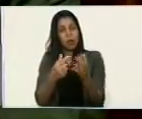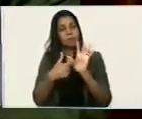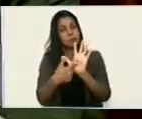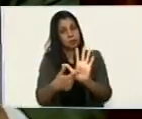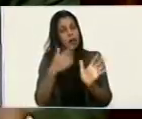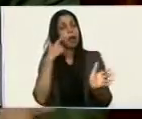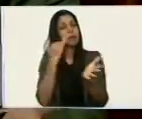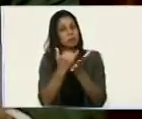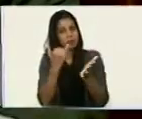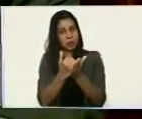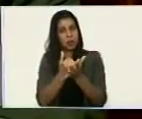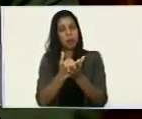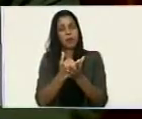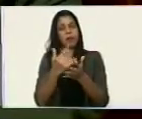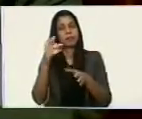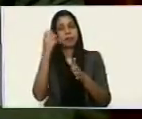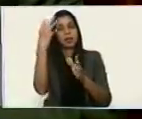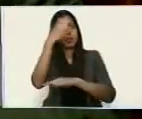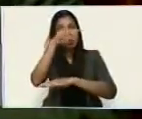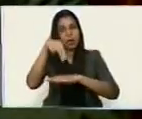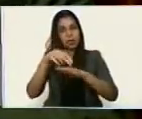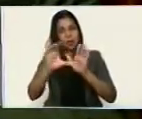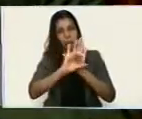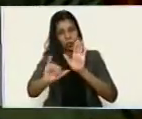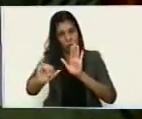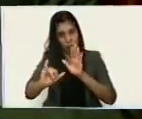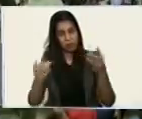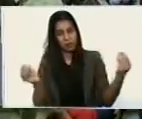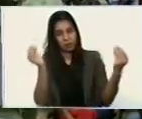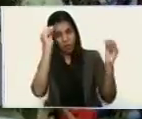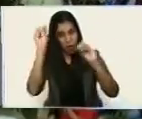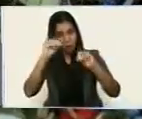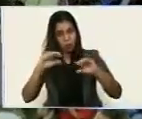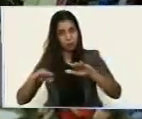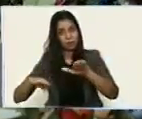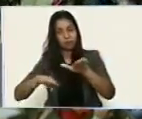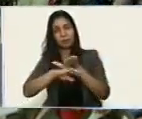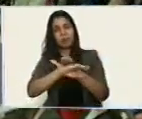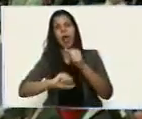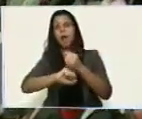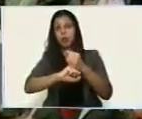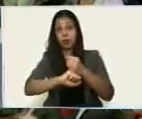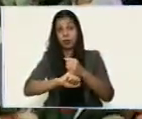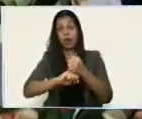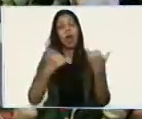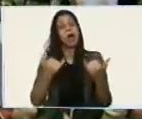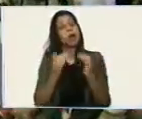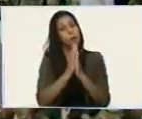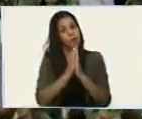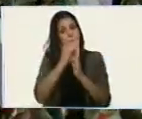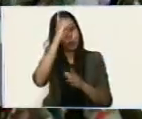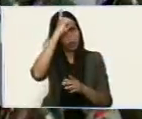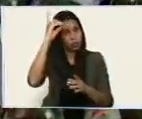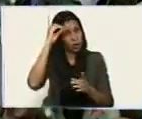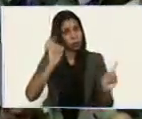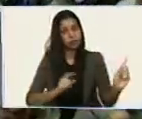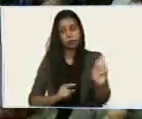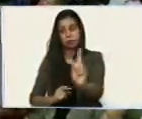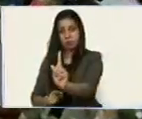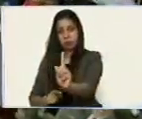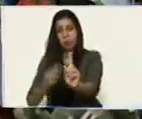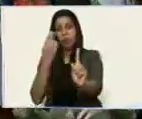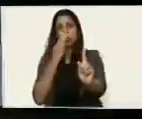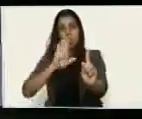Nacional Constituyente y la patria bolivariana. Por favor, para pasar al presidio para la toma de la